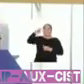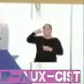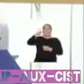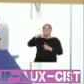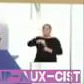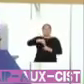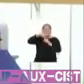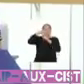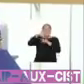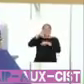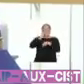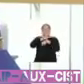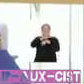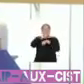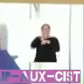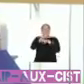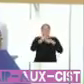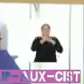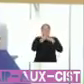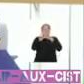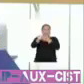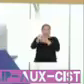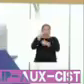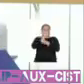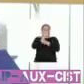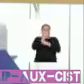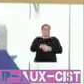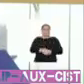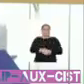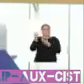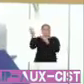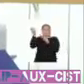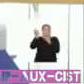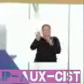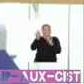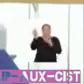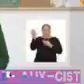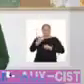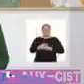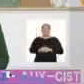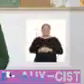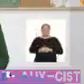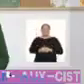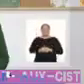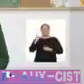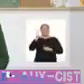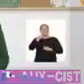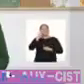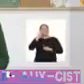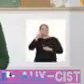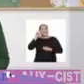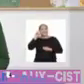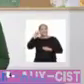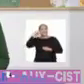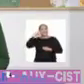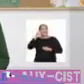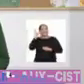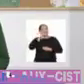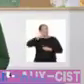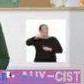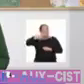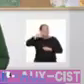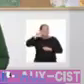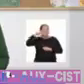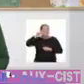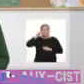especialista en tutoría y orientación educativa. Así que le damos la bienvenida. Hola Yareguis. Hola Jonathan.